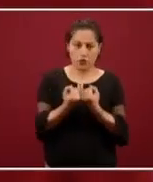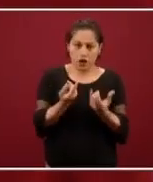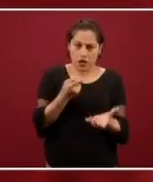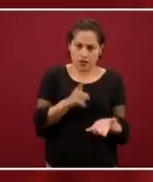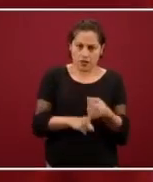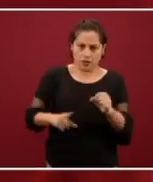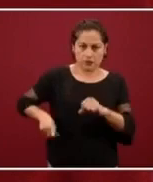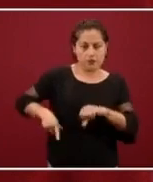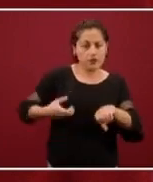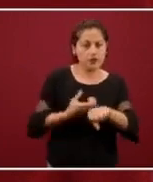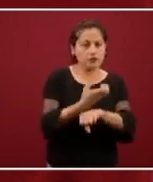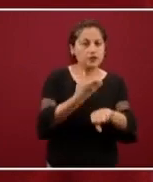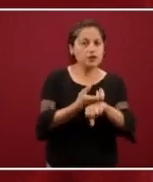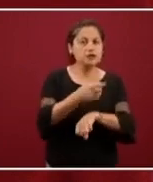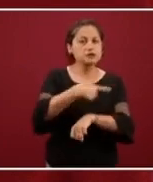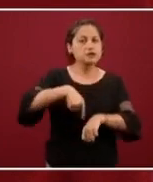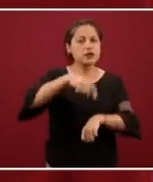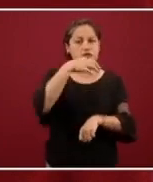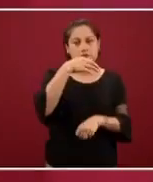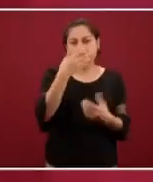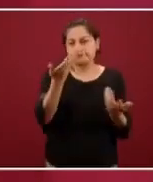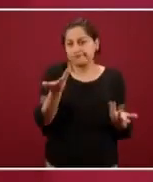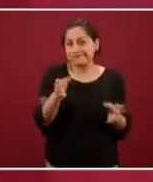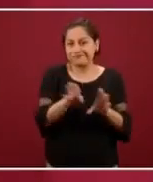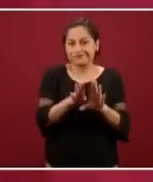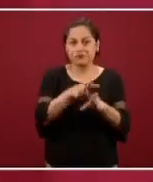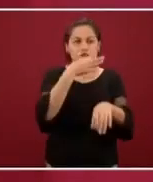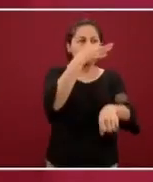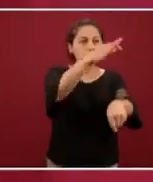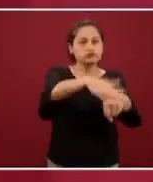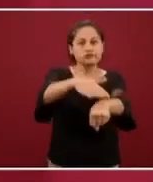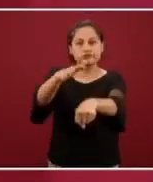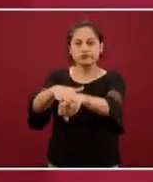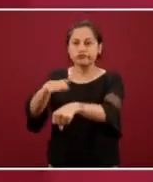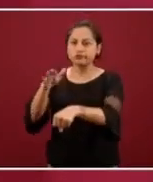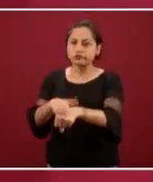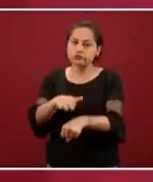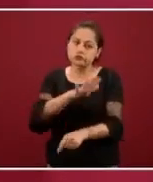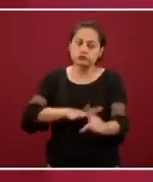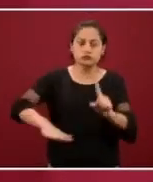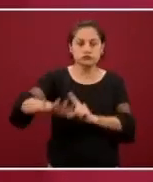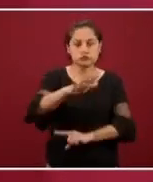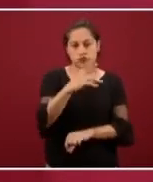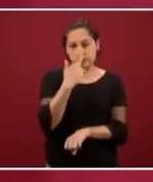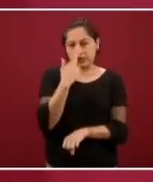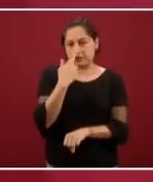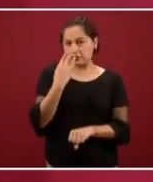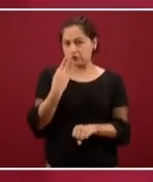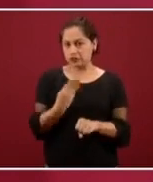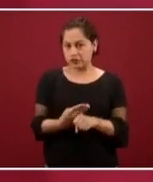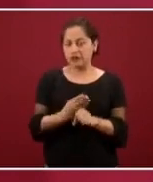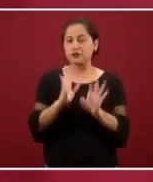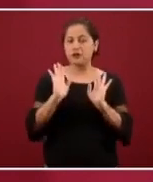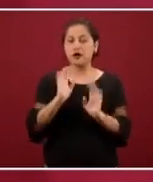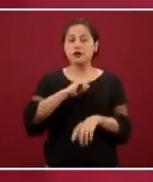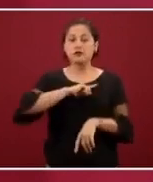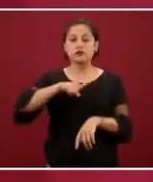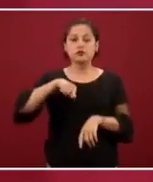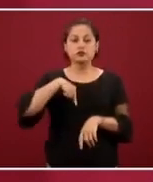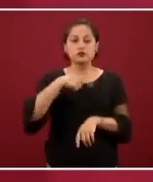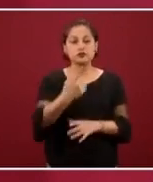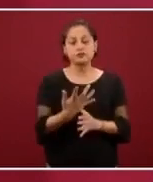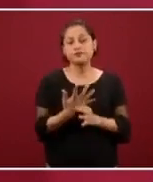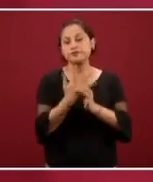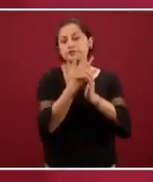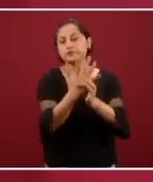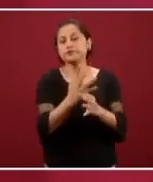a la responsabilidad social y adoptar la Jornada Nacional de Sana Distancia como